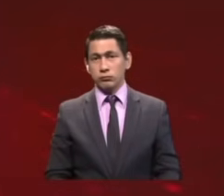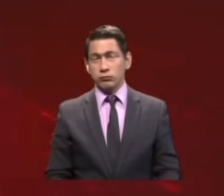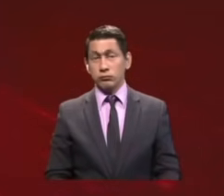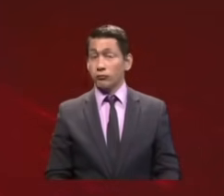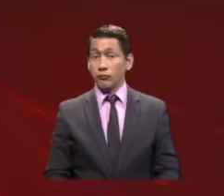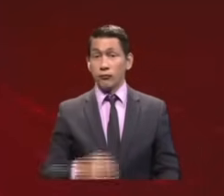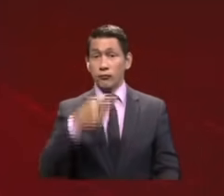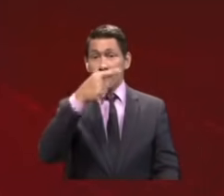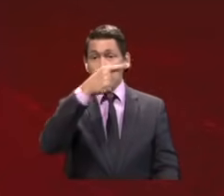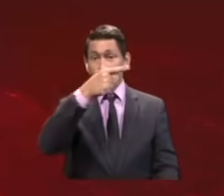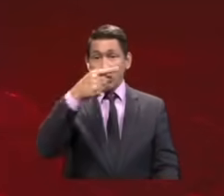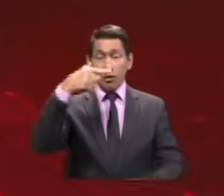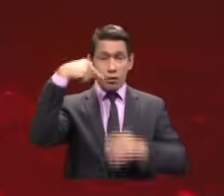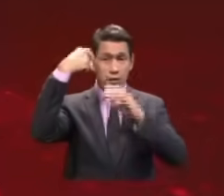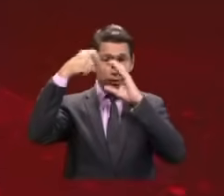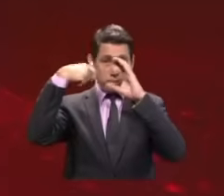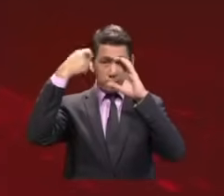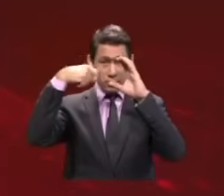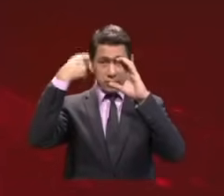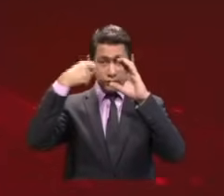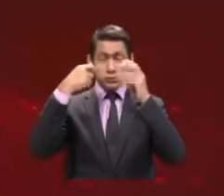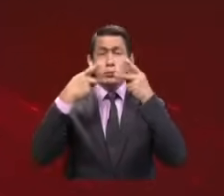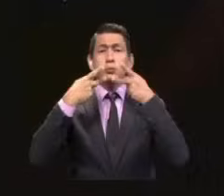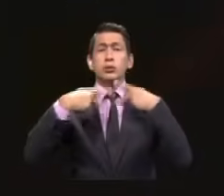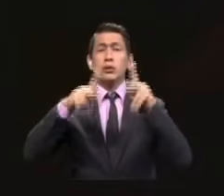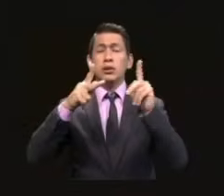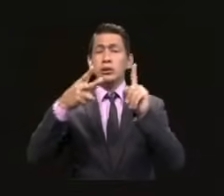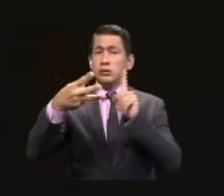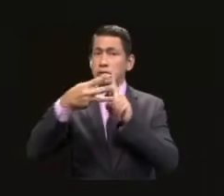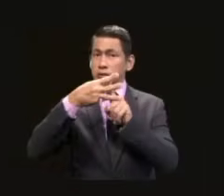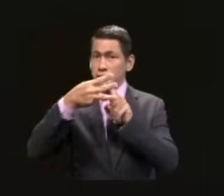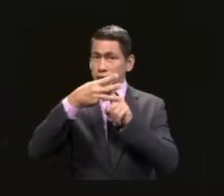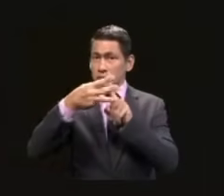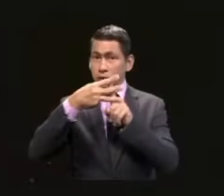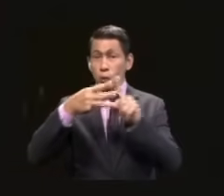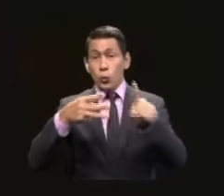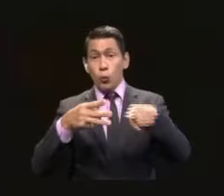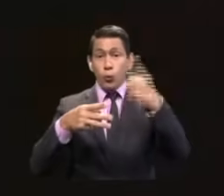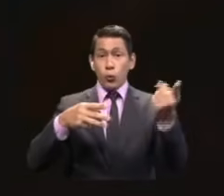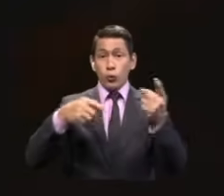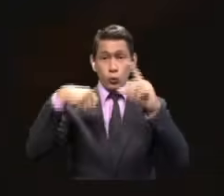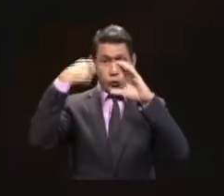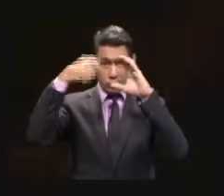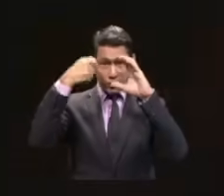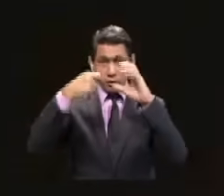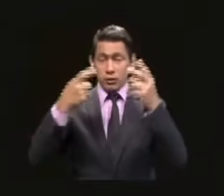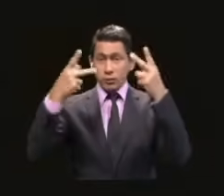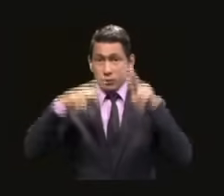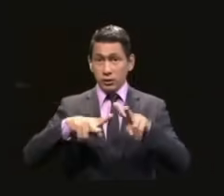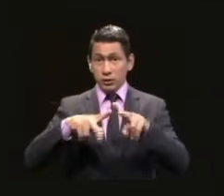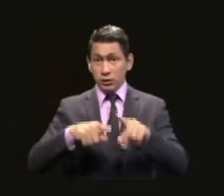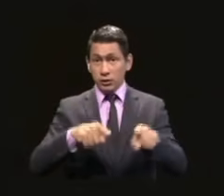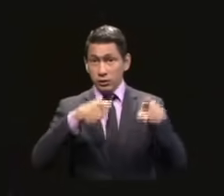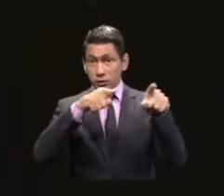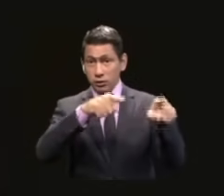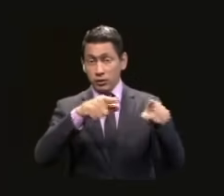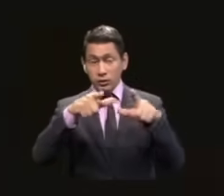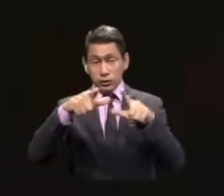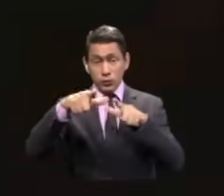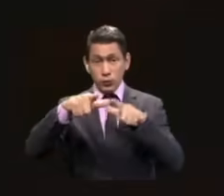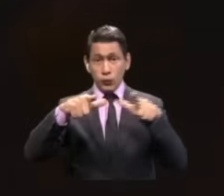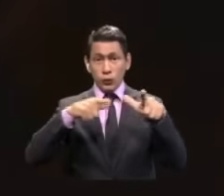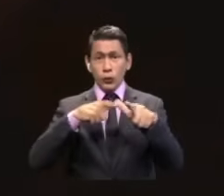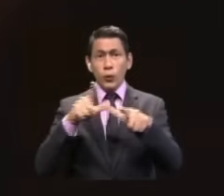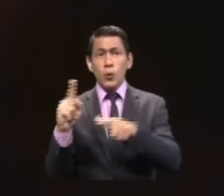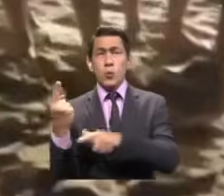Estas fueron las primeras imágenes en viralizarse. Luego, este otro video en el que indicaba ser el lugar donde cayó el